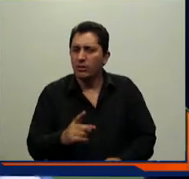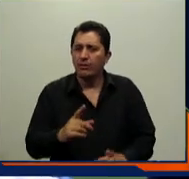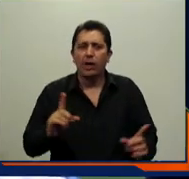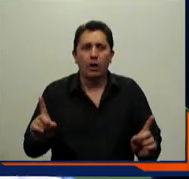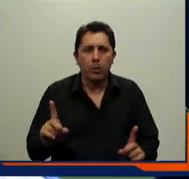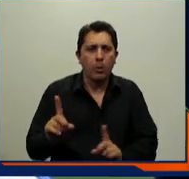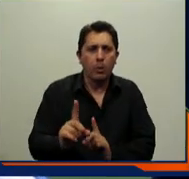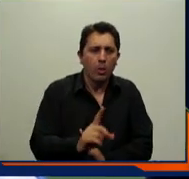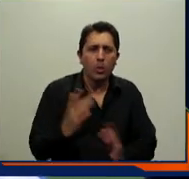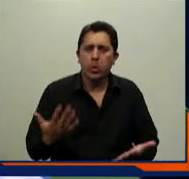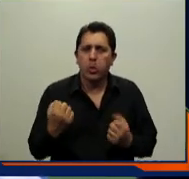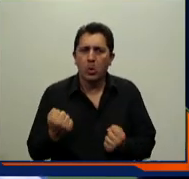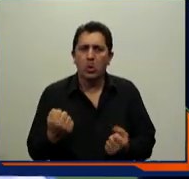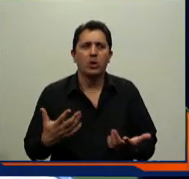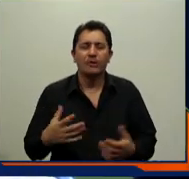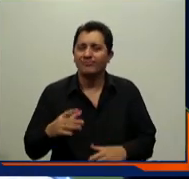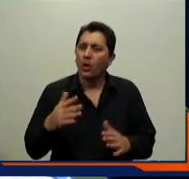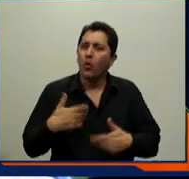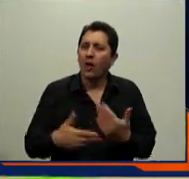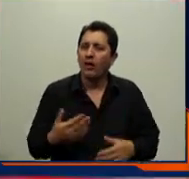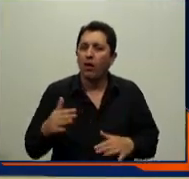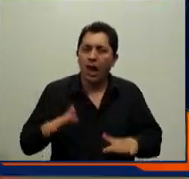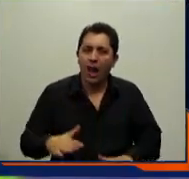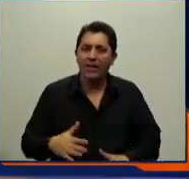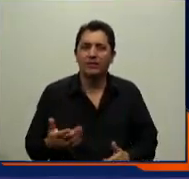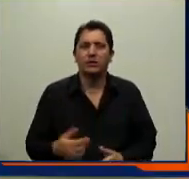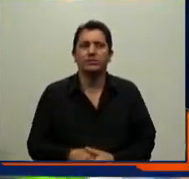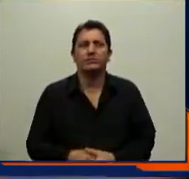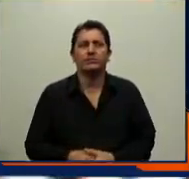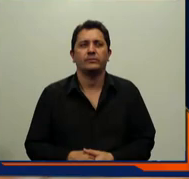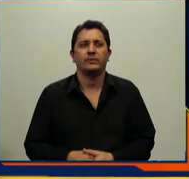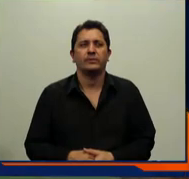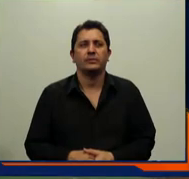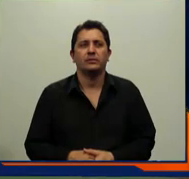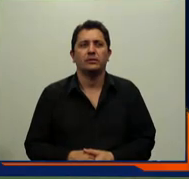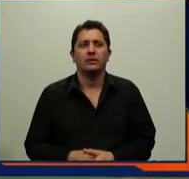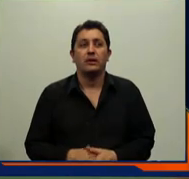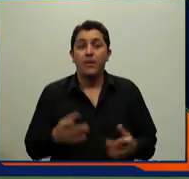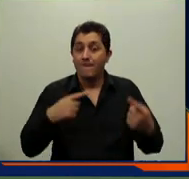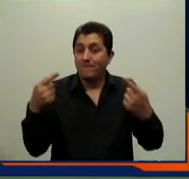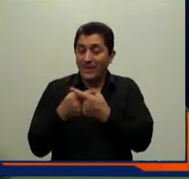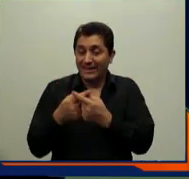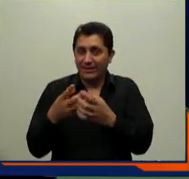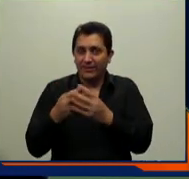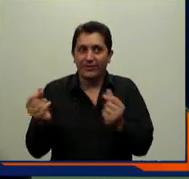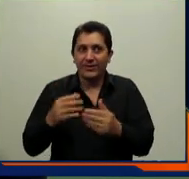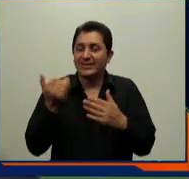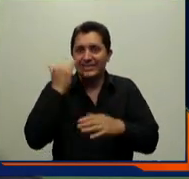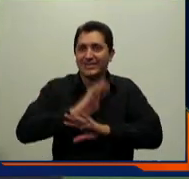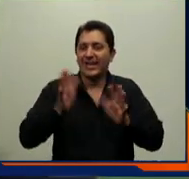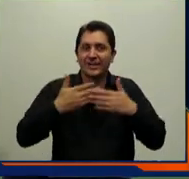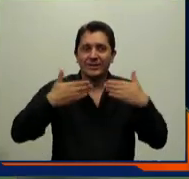estáticas y todo eso hace que el juego sea mucho menos dinámico. La verdad que es un poco inevitable apenas termina el partido ya sonreír, porque